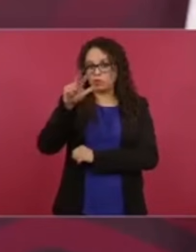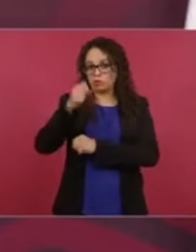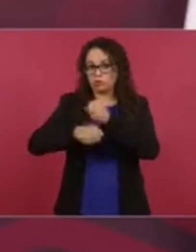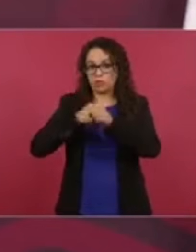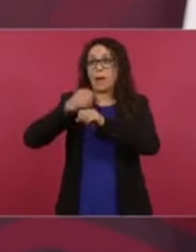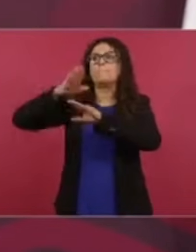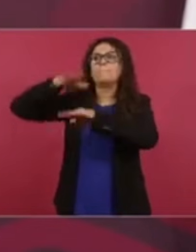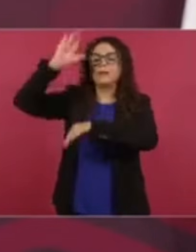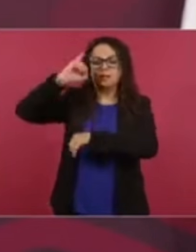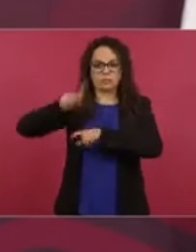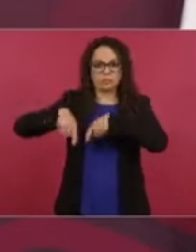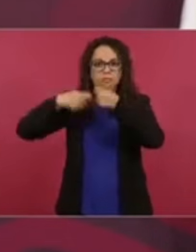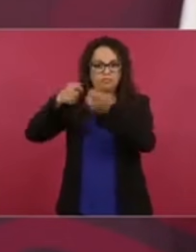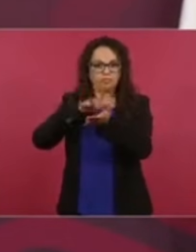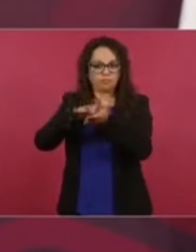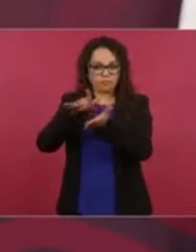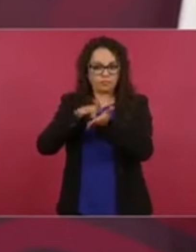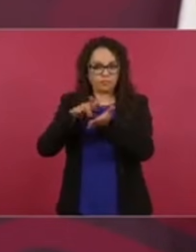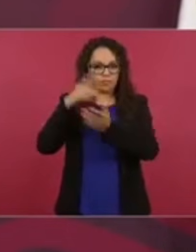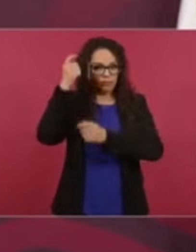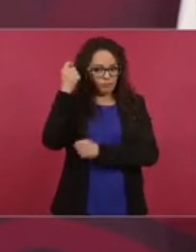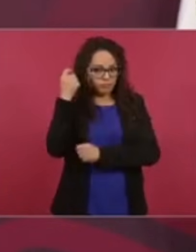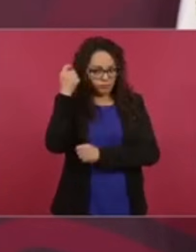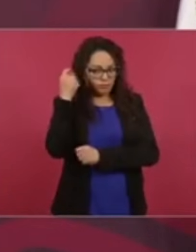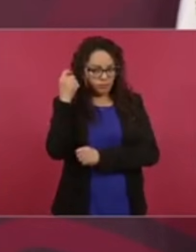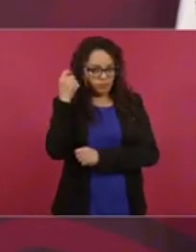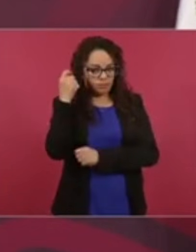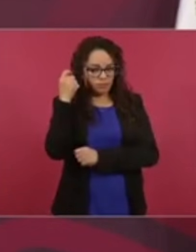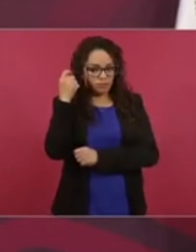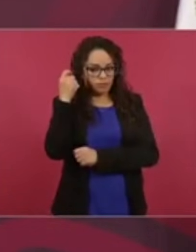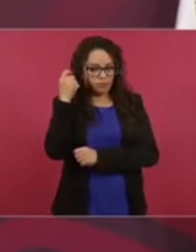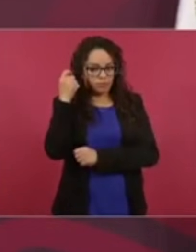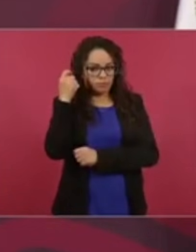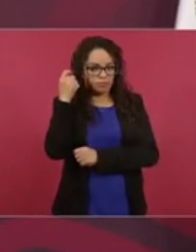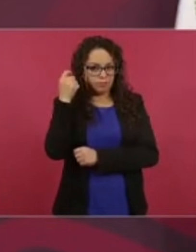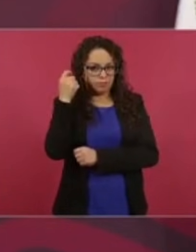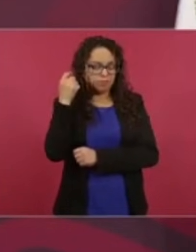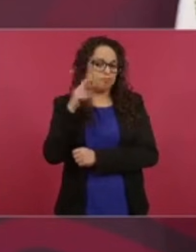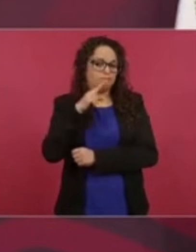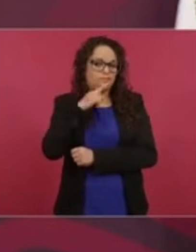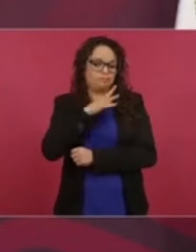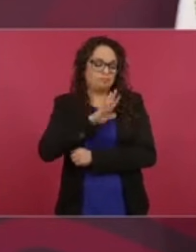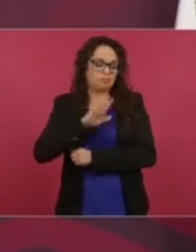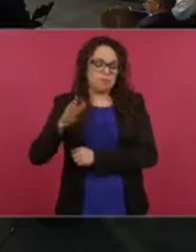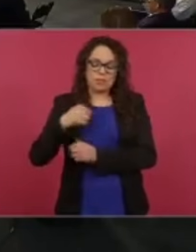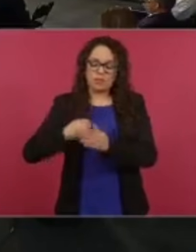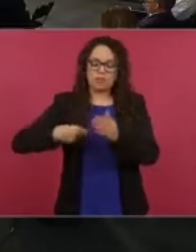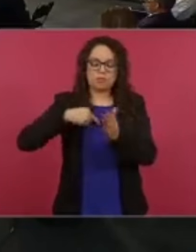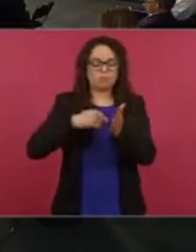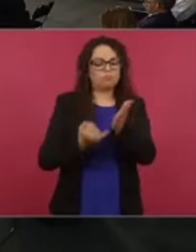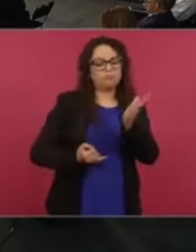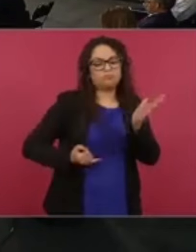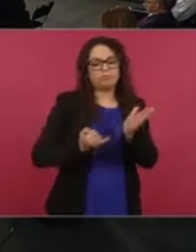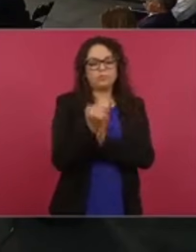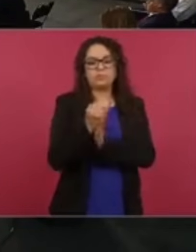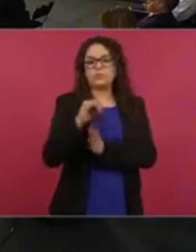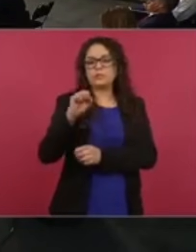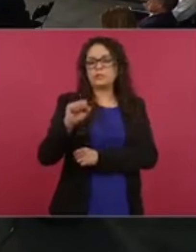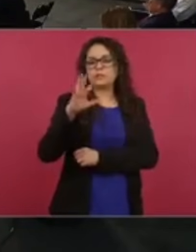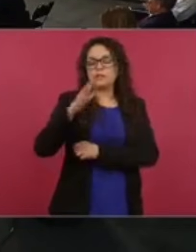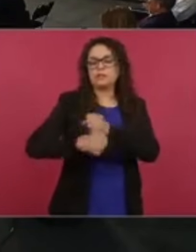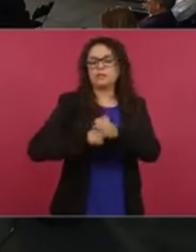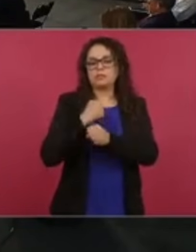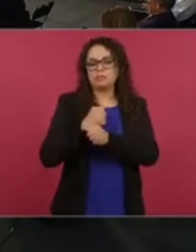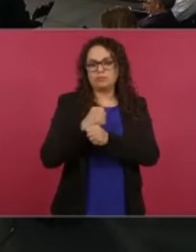si recibían su apoyo a partir de los 65 porque consideramos que no puede haber trato igual